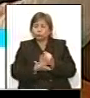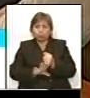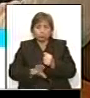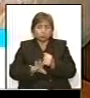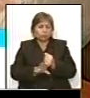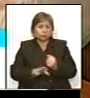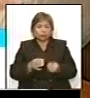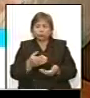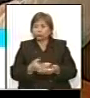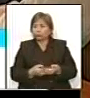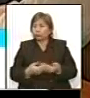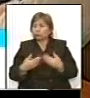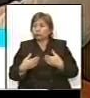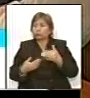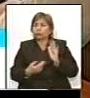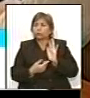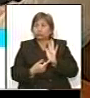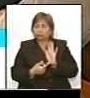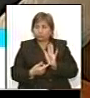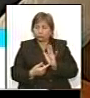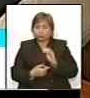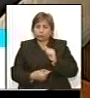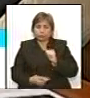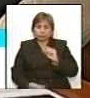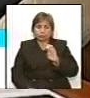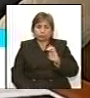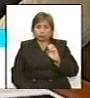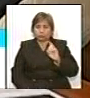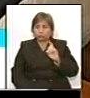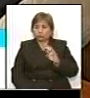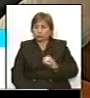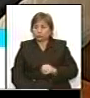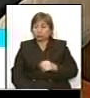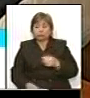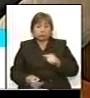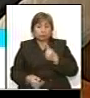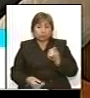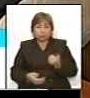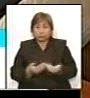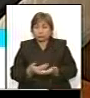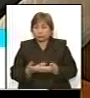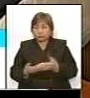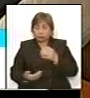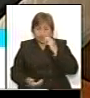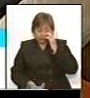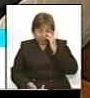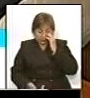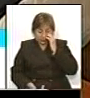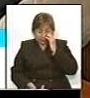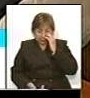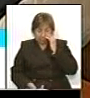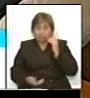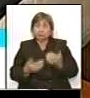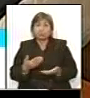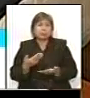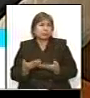del expediente que se presenta a SBN. Lo otro es que en el caso de